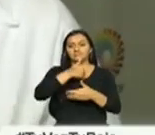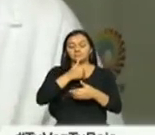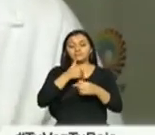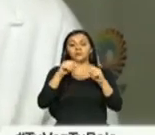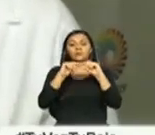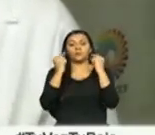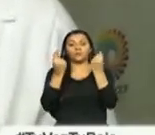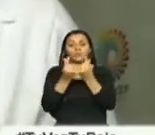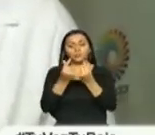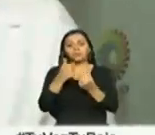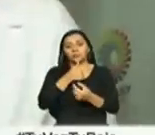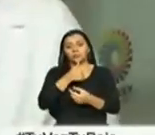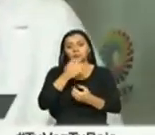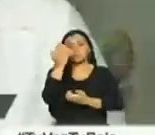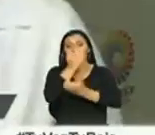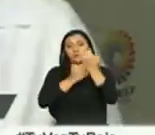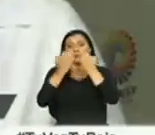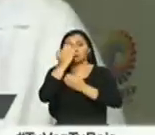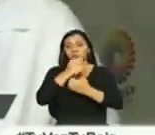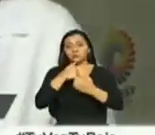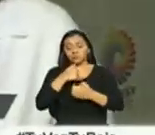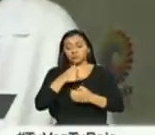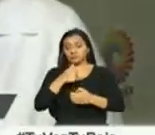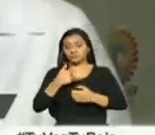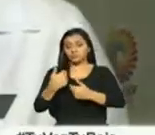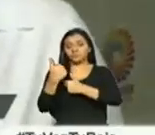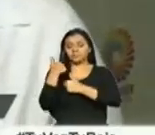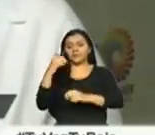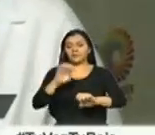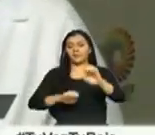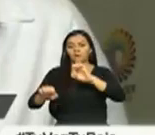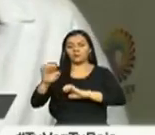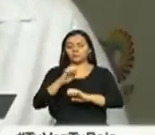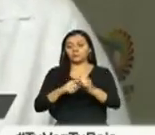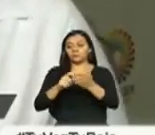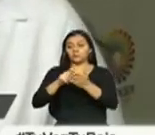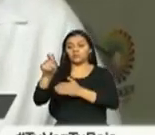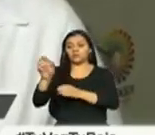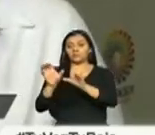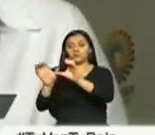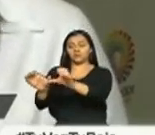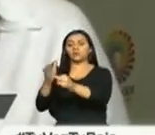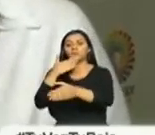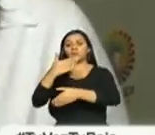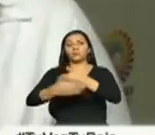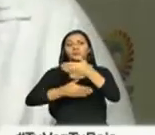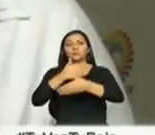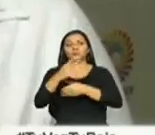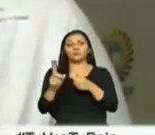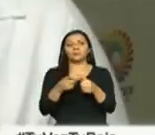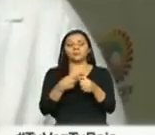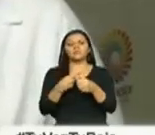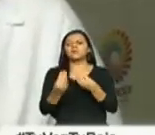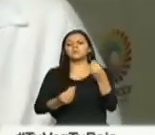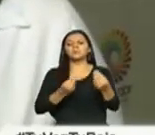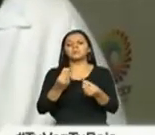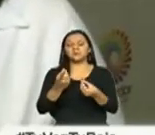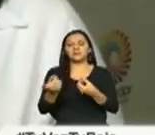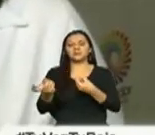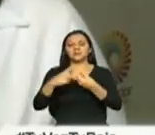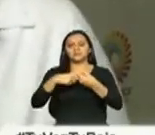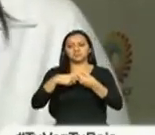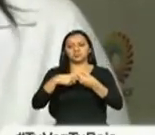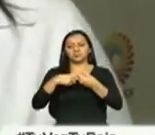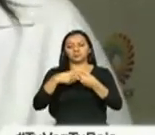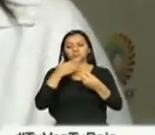organismo, que vamos a ser los organismos principales para poder certificar esa competencia a través de un proceso primero de